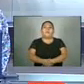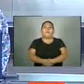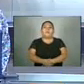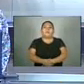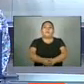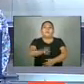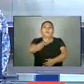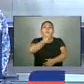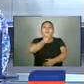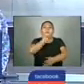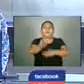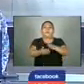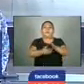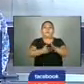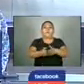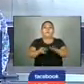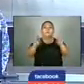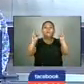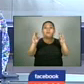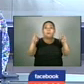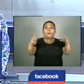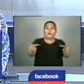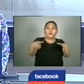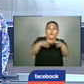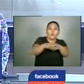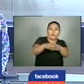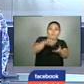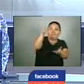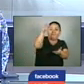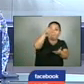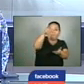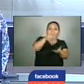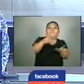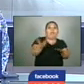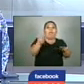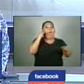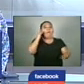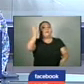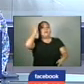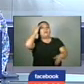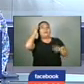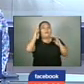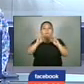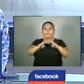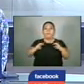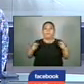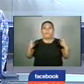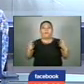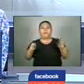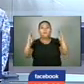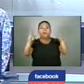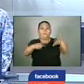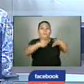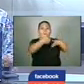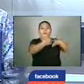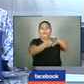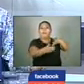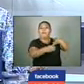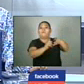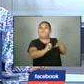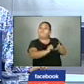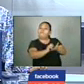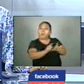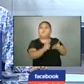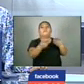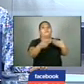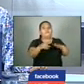Iniciamos con los hechos. El sector académico participó este día en el proceso de divulgación del proyecto de reformas constitucionales. A este evento asistió